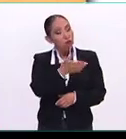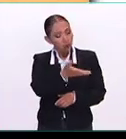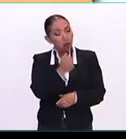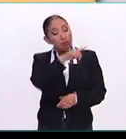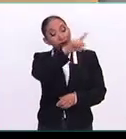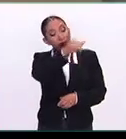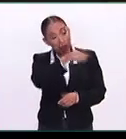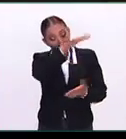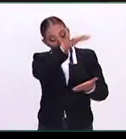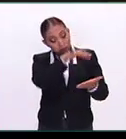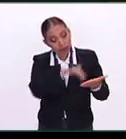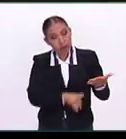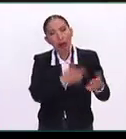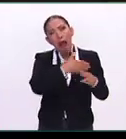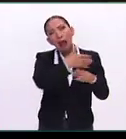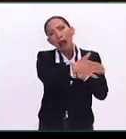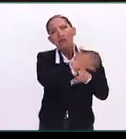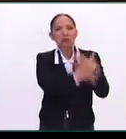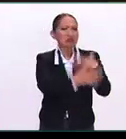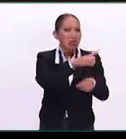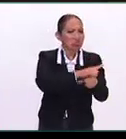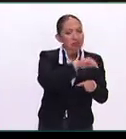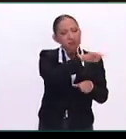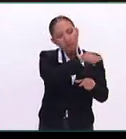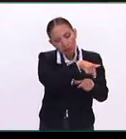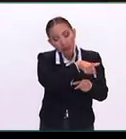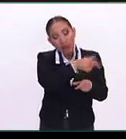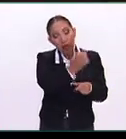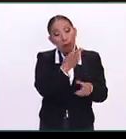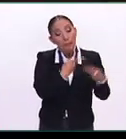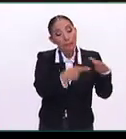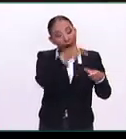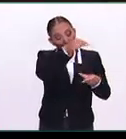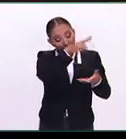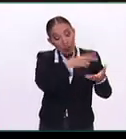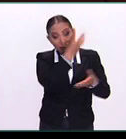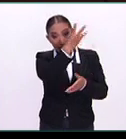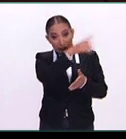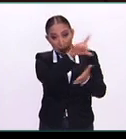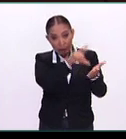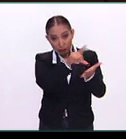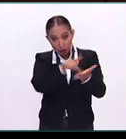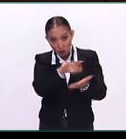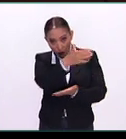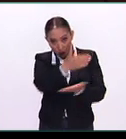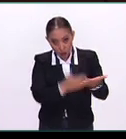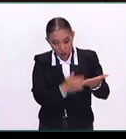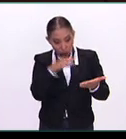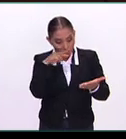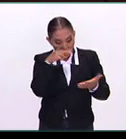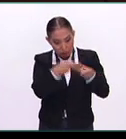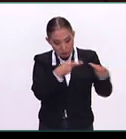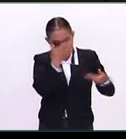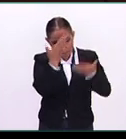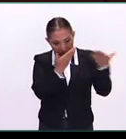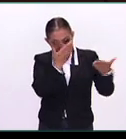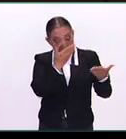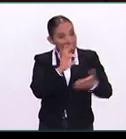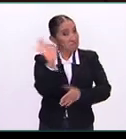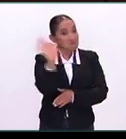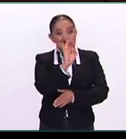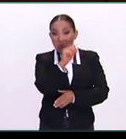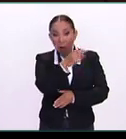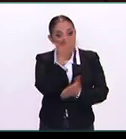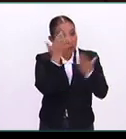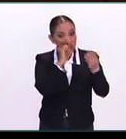a verme de aquí a 15 días, prepare las 3 primeras lecciones. Si no